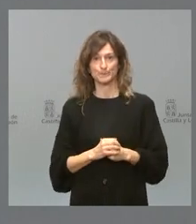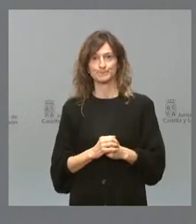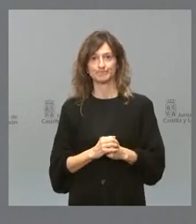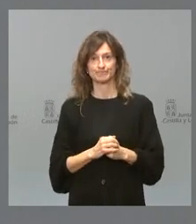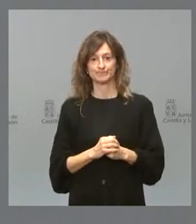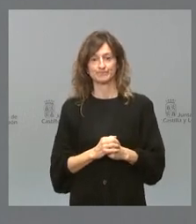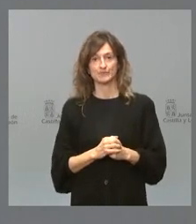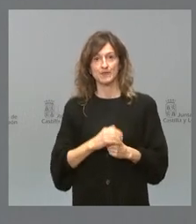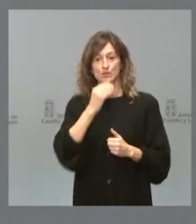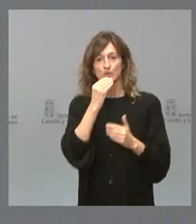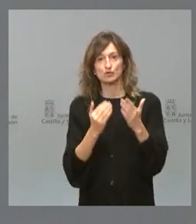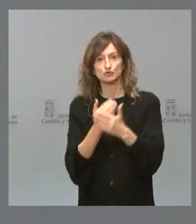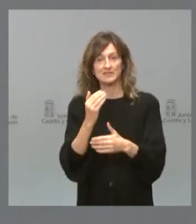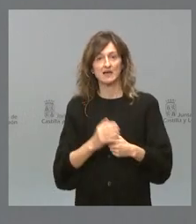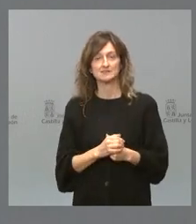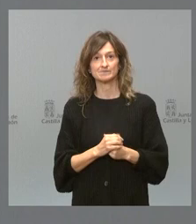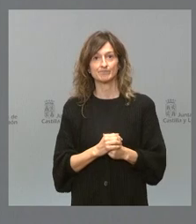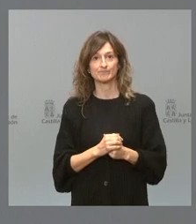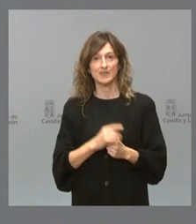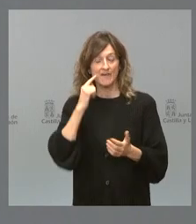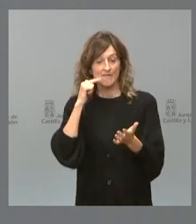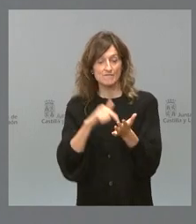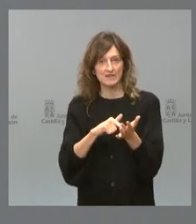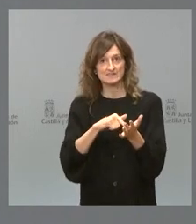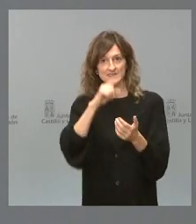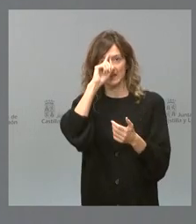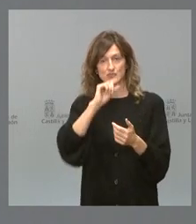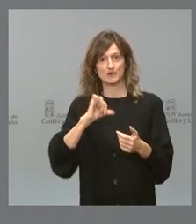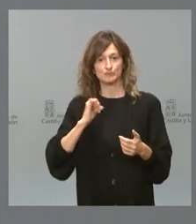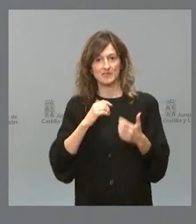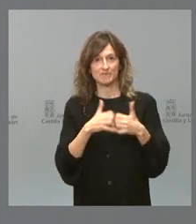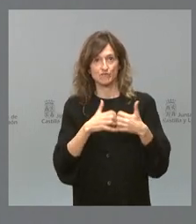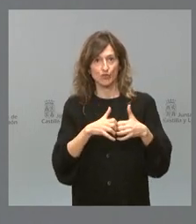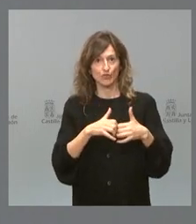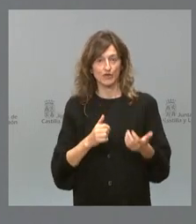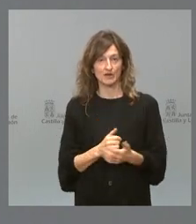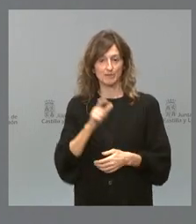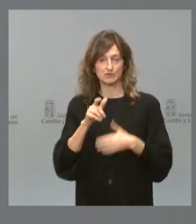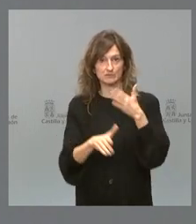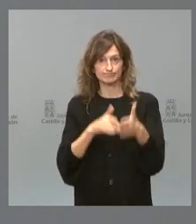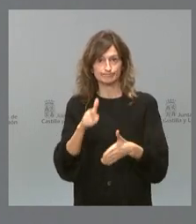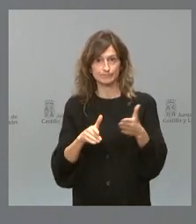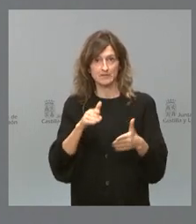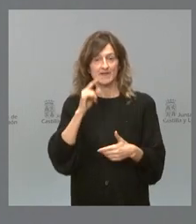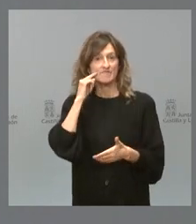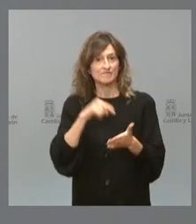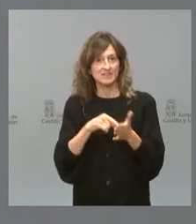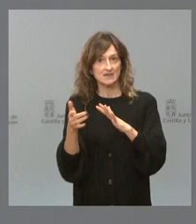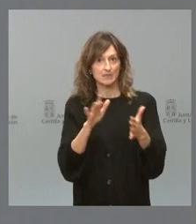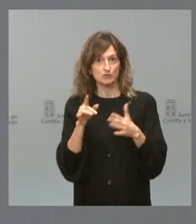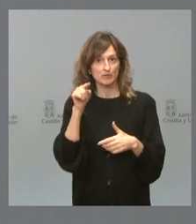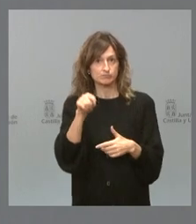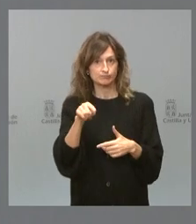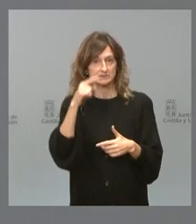Sí qué tal Buenos días No sé si de esto se puede derivar que no tienen fecha para que el hospital esté funcionando y la gente pueda ir el hospital si no tienen una fecha marcada